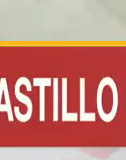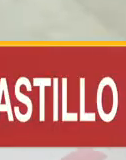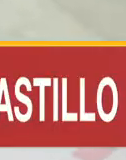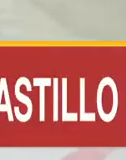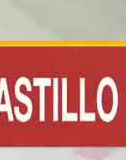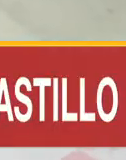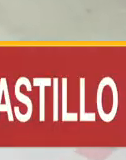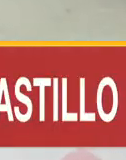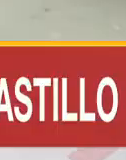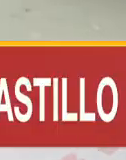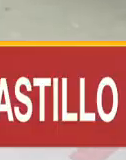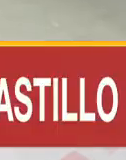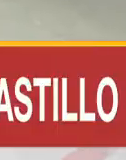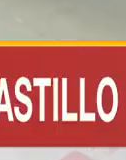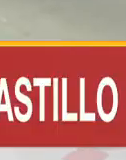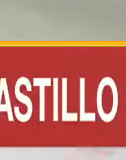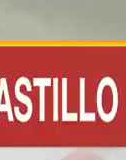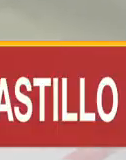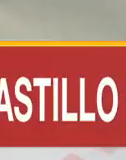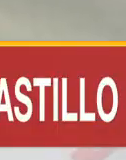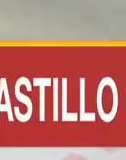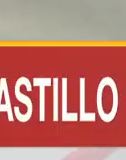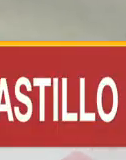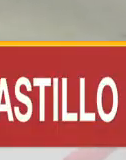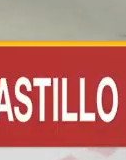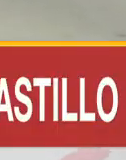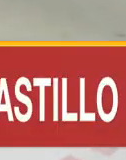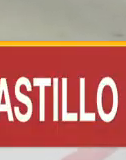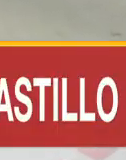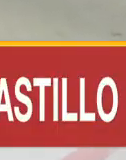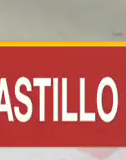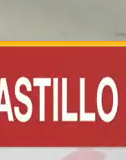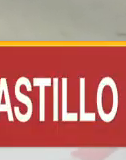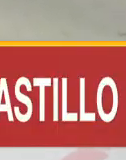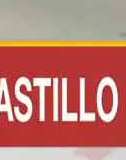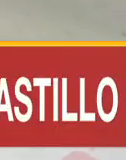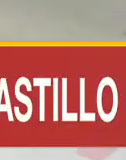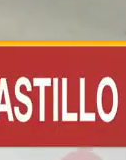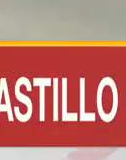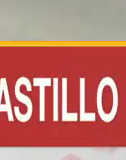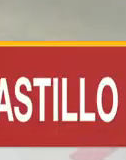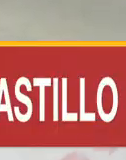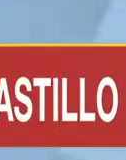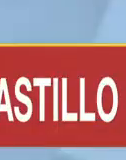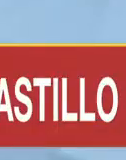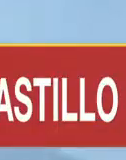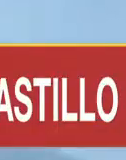otra avenida. Bien, Jorge, gracias por las precisiones. Vamos a regresar acá a los estudios porque...